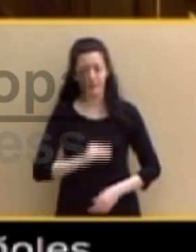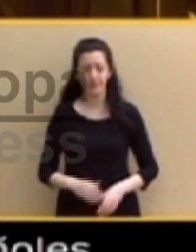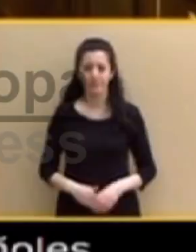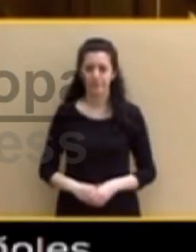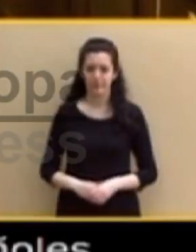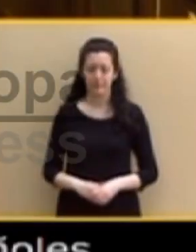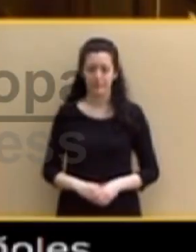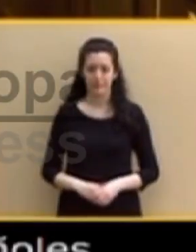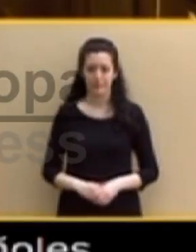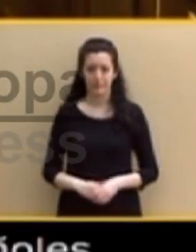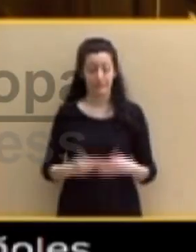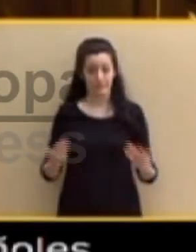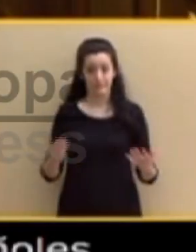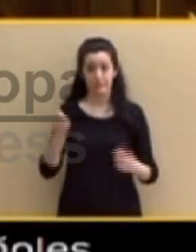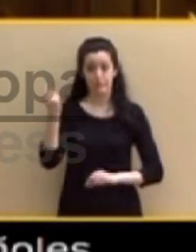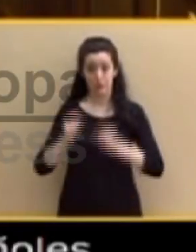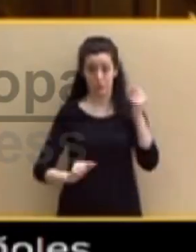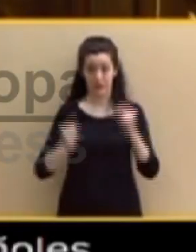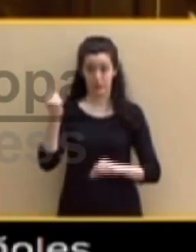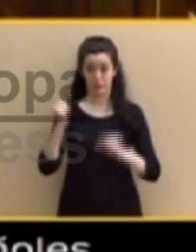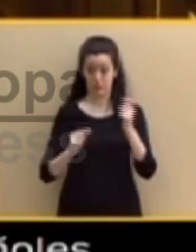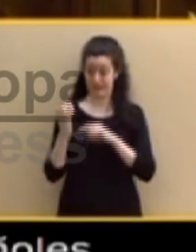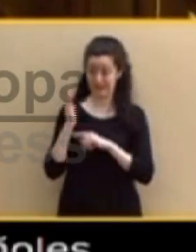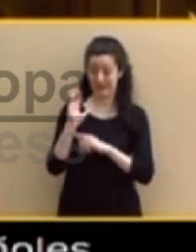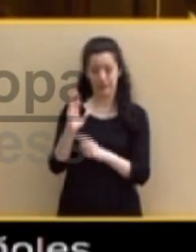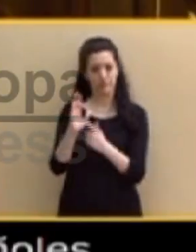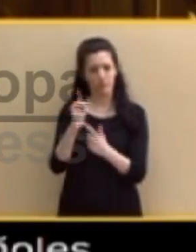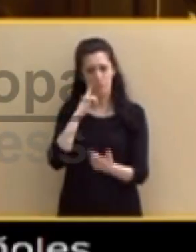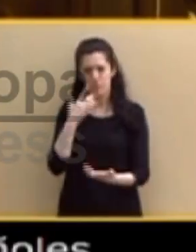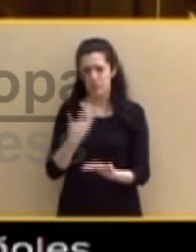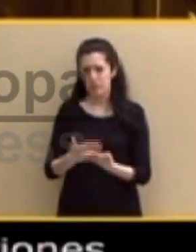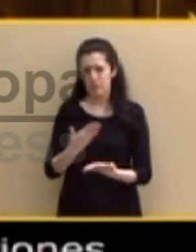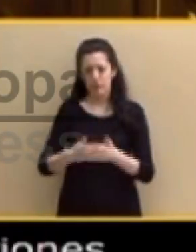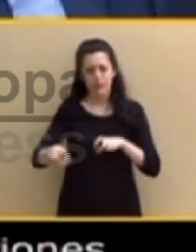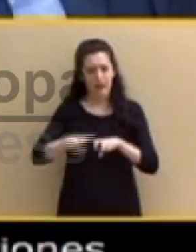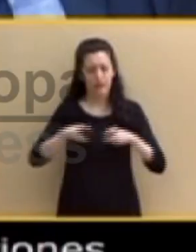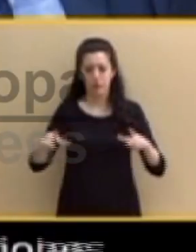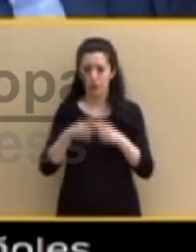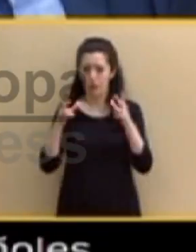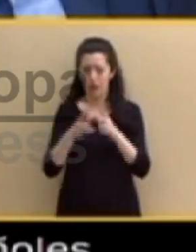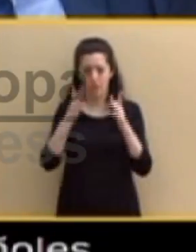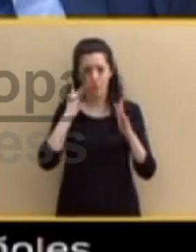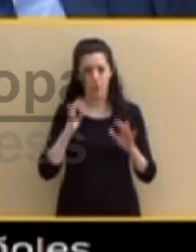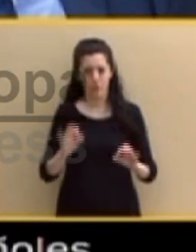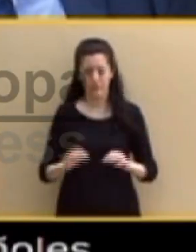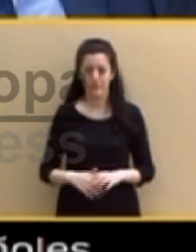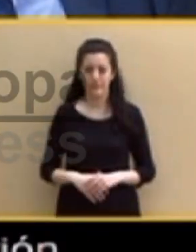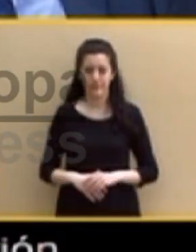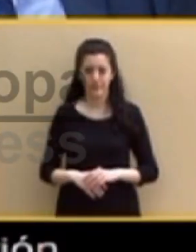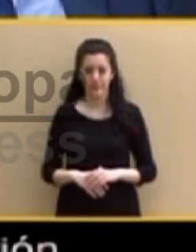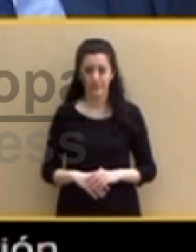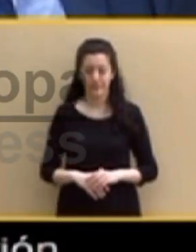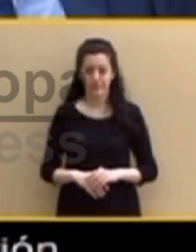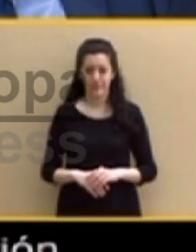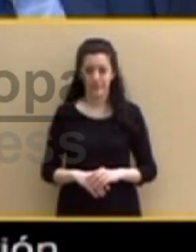que resaltan su vocación profundamente social son los presupuestos que insisten en nuestro